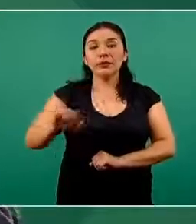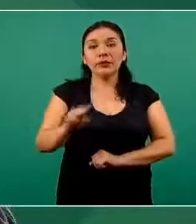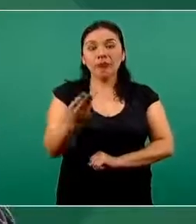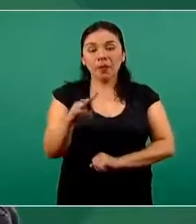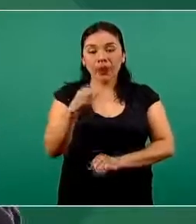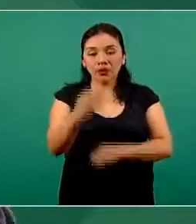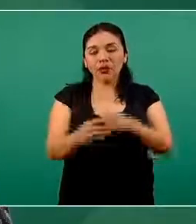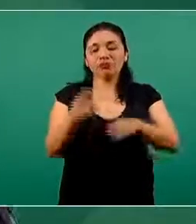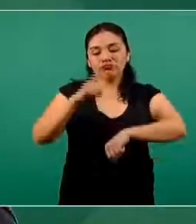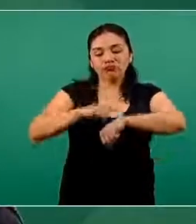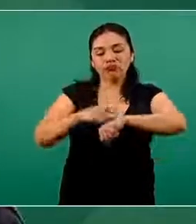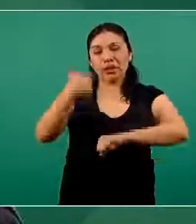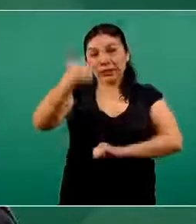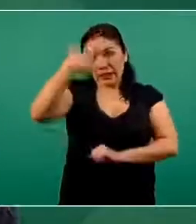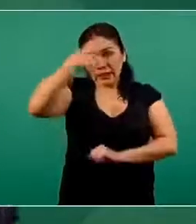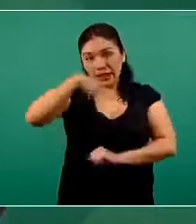las